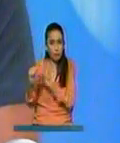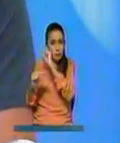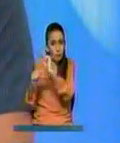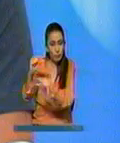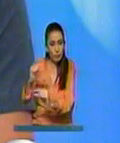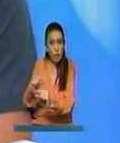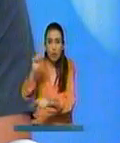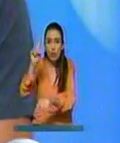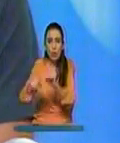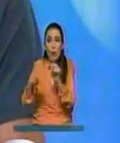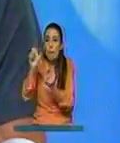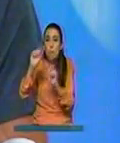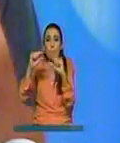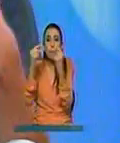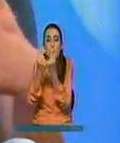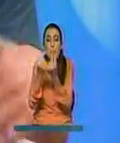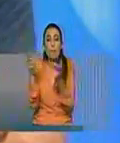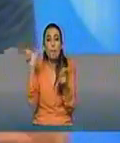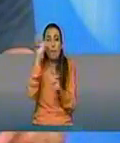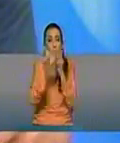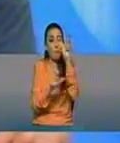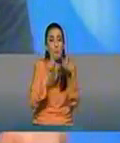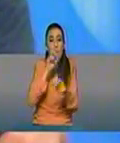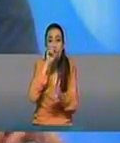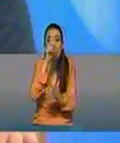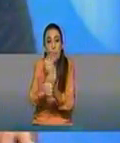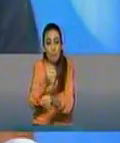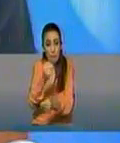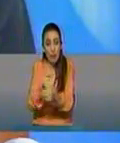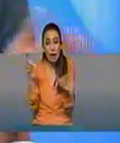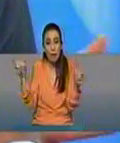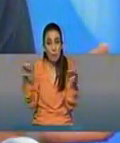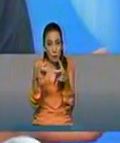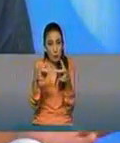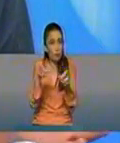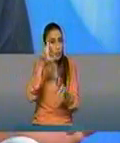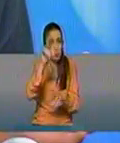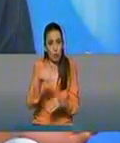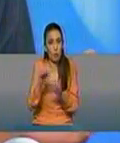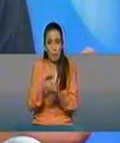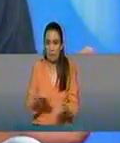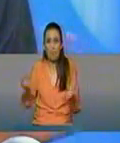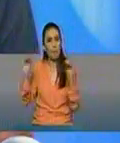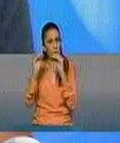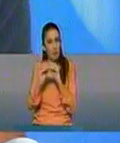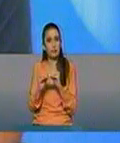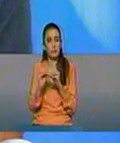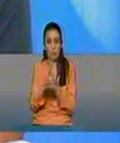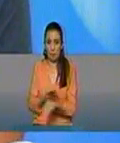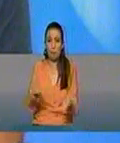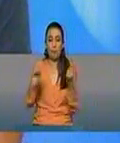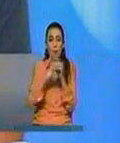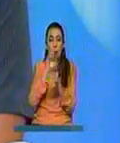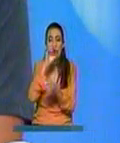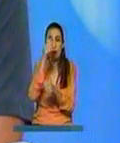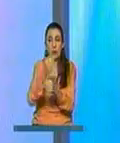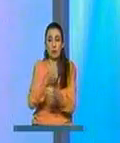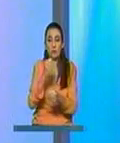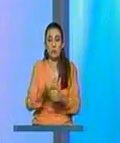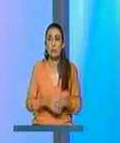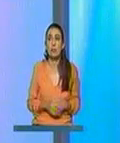menos empleados. Tienden a tener más empleados por dólar, porque empiezas a diversificar mucho tu oferta de producto. En este